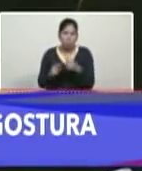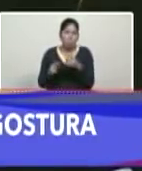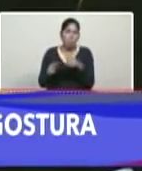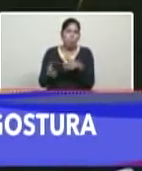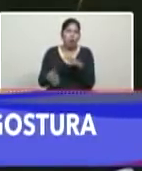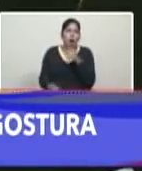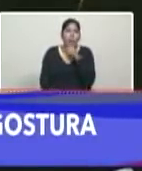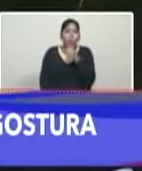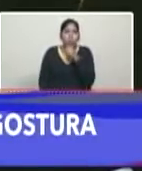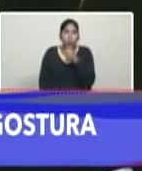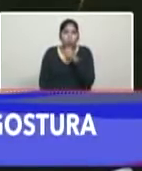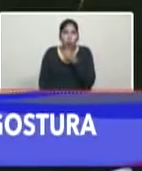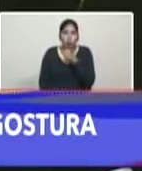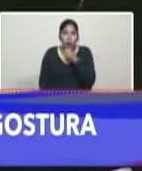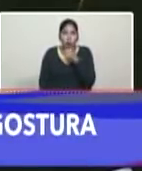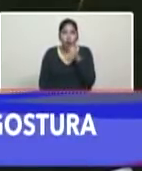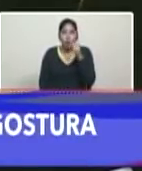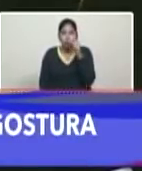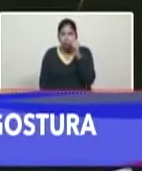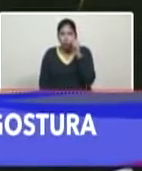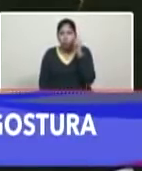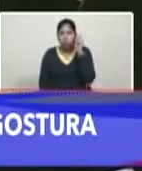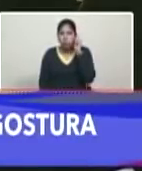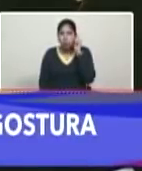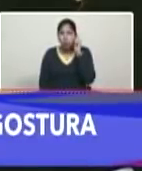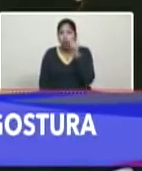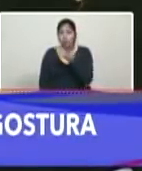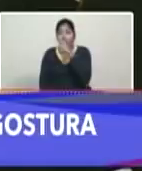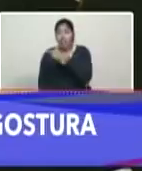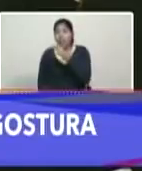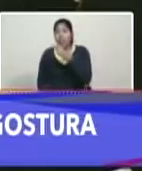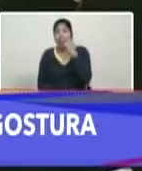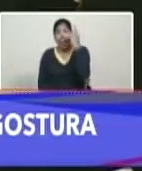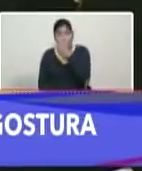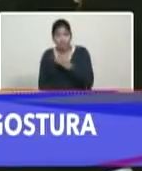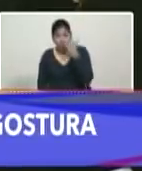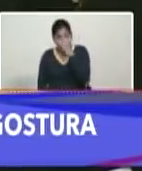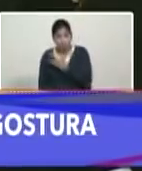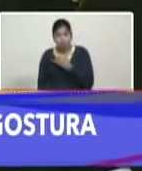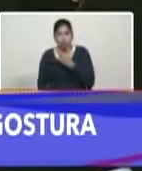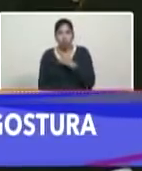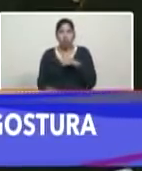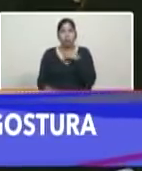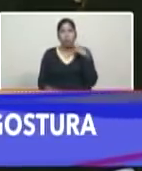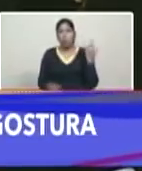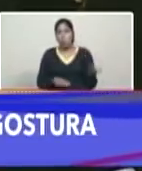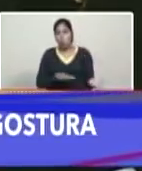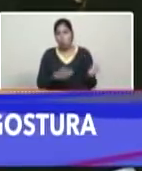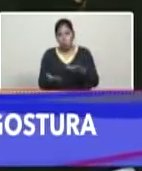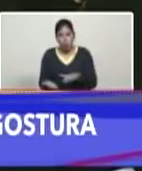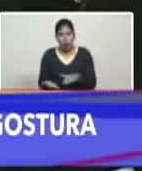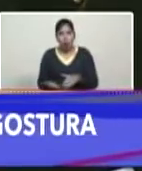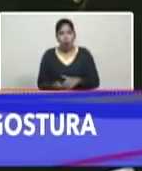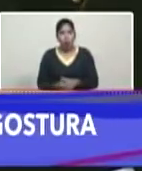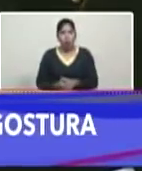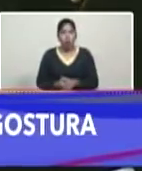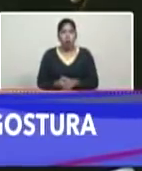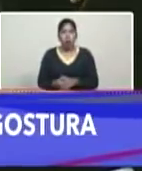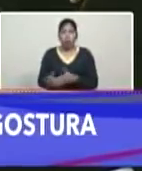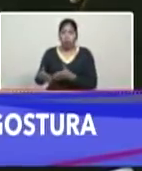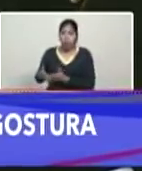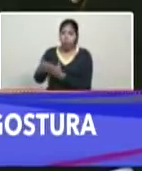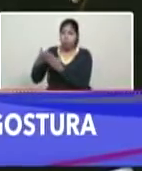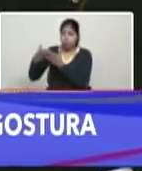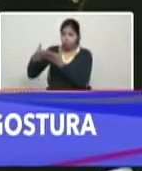de abuelos y abuelas que trajeron del África y murieron en la travesía del Océano Atlántico en